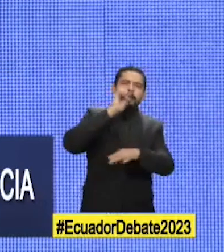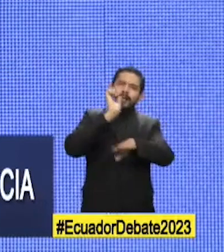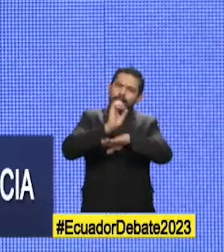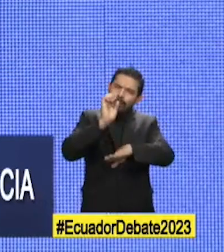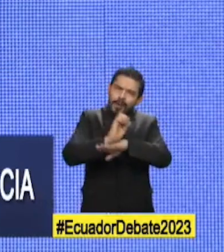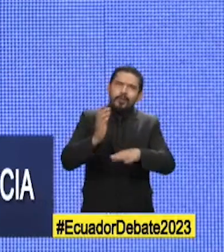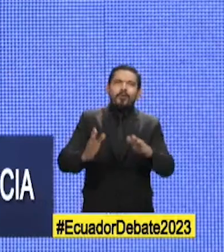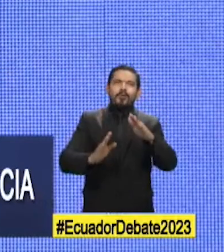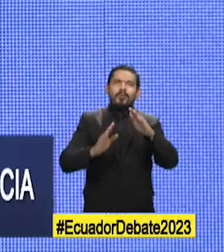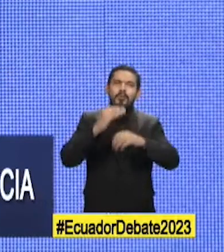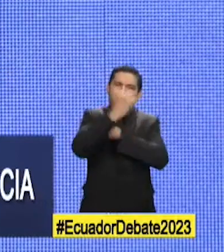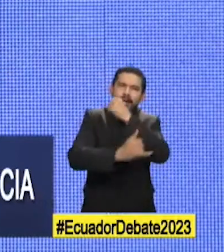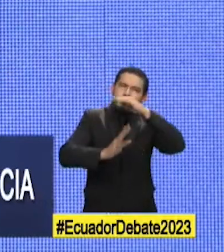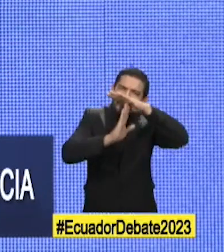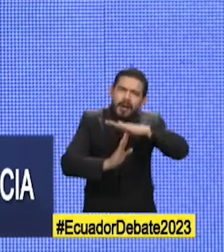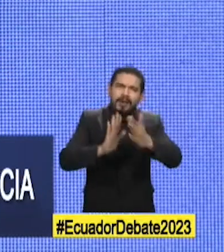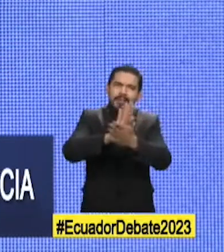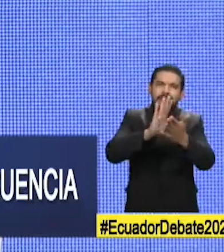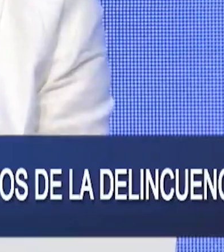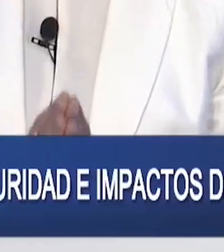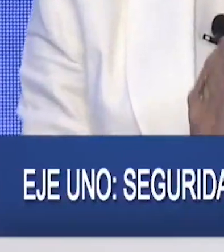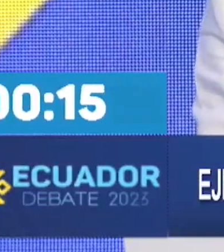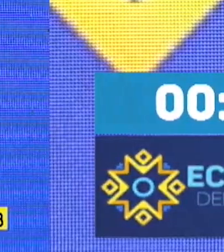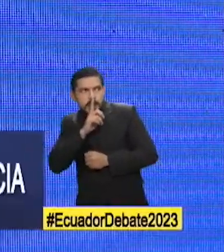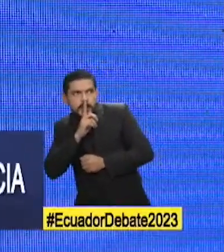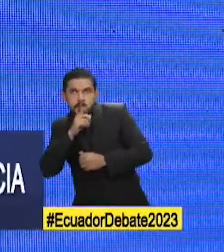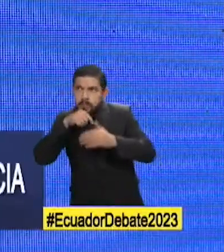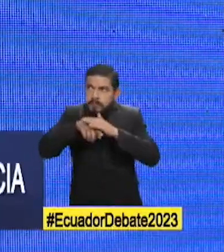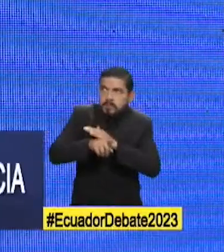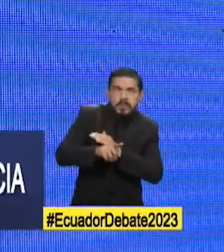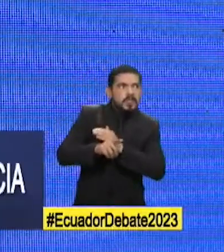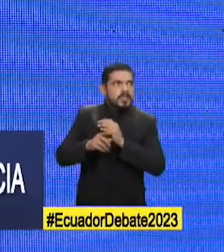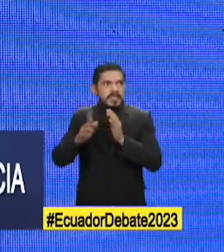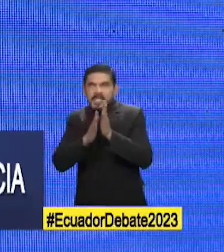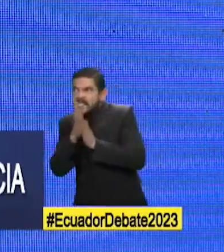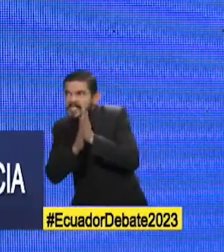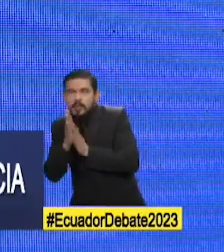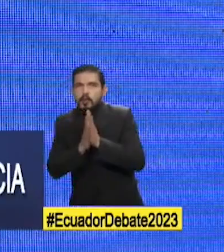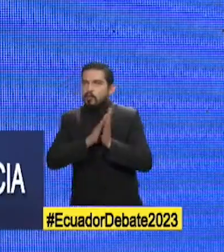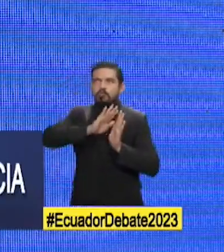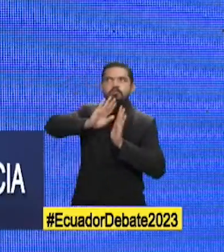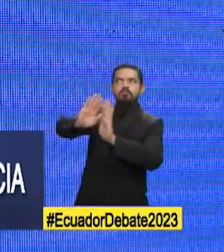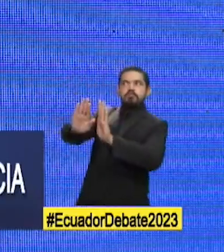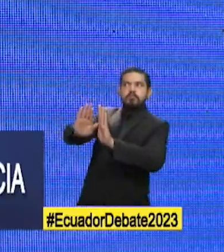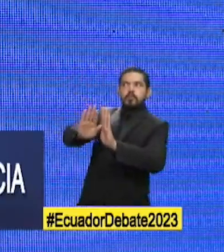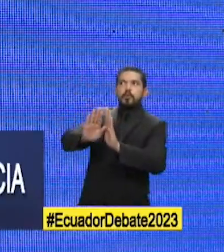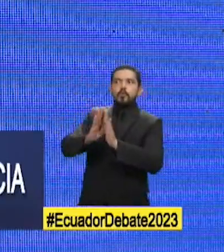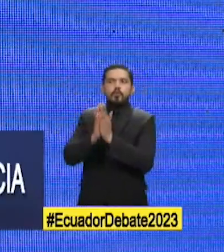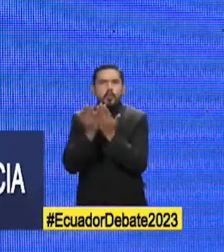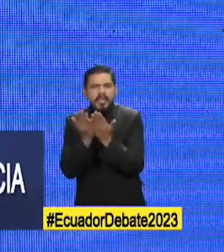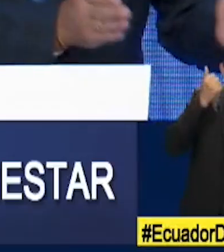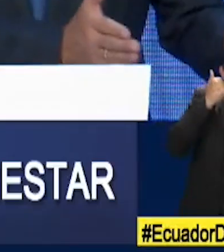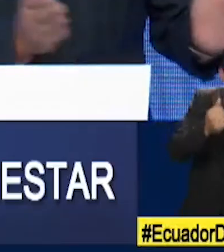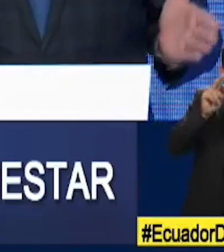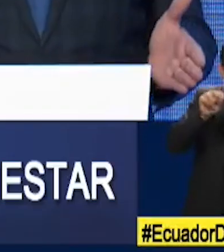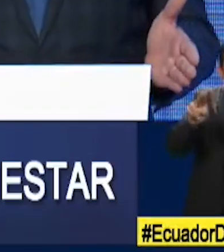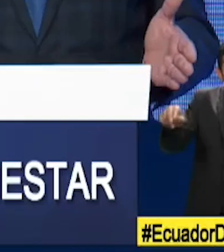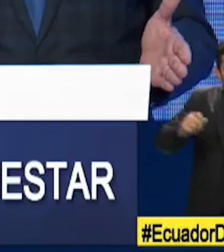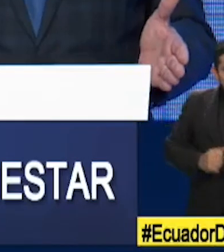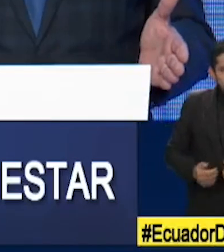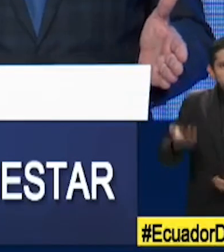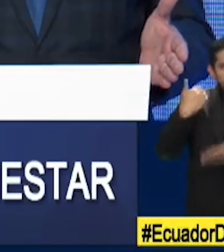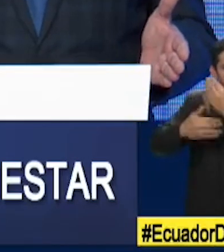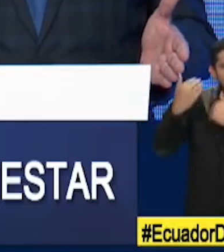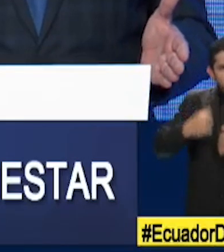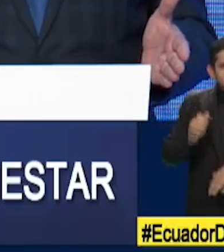de Ecuador un país de paz de tranquilidad limitando el acceso de los ciudadanos con pasado con pasado judicial la economía